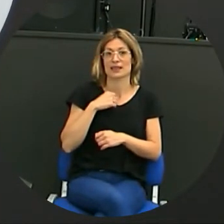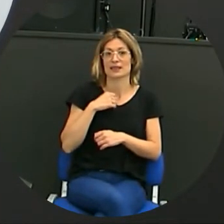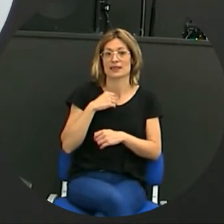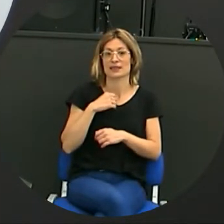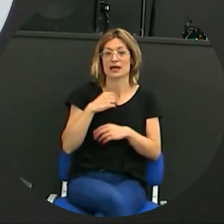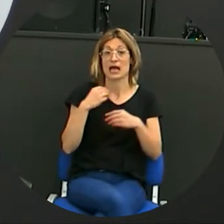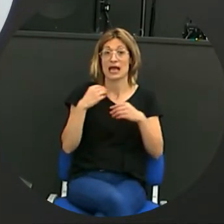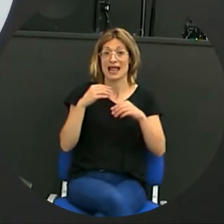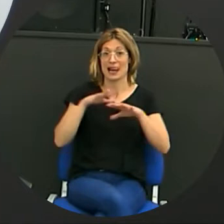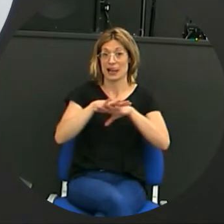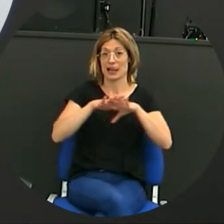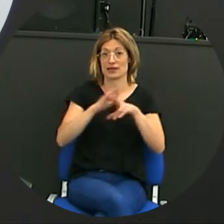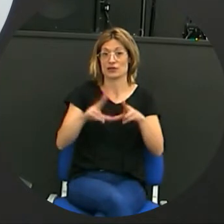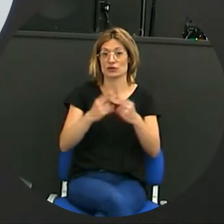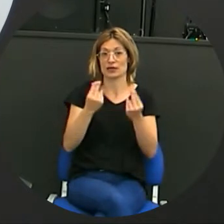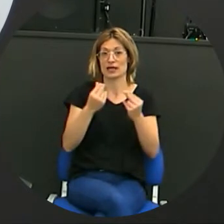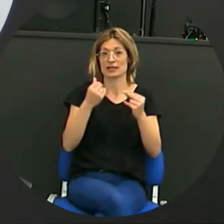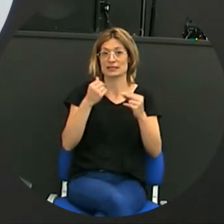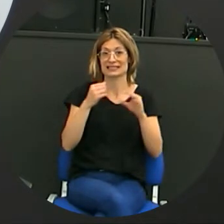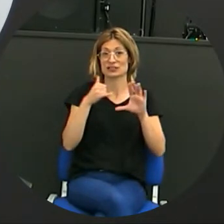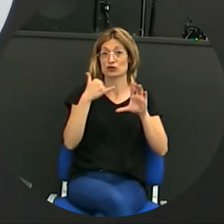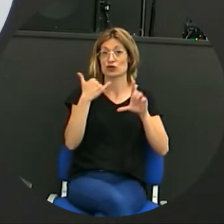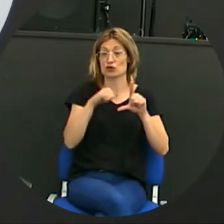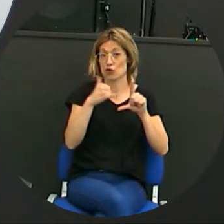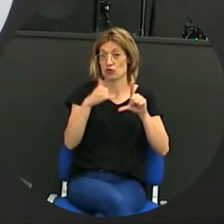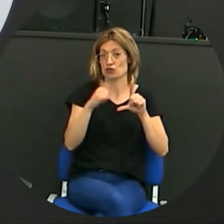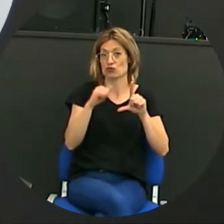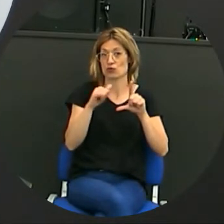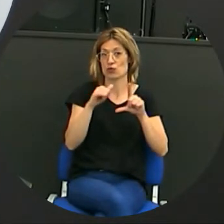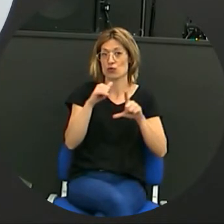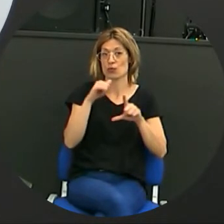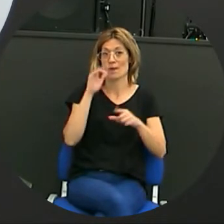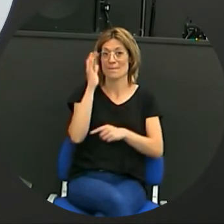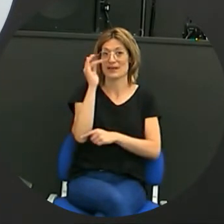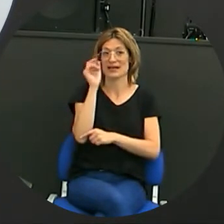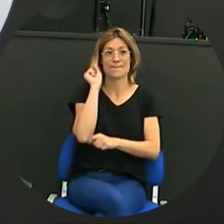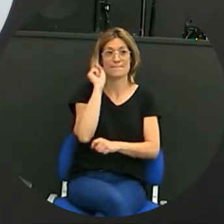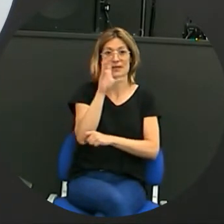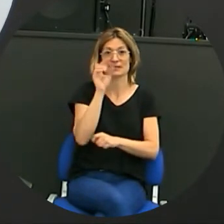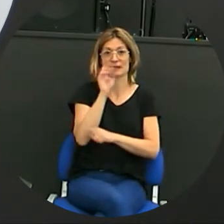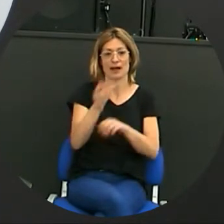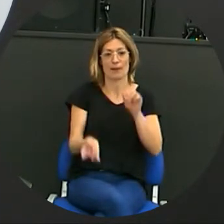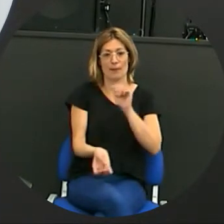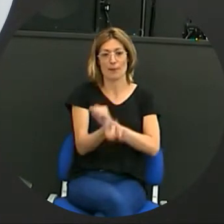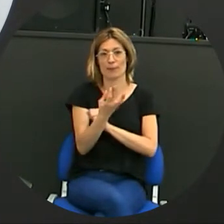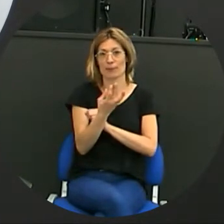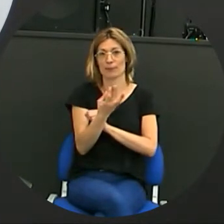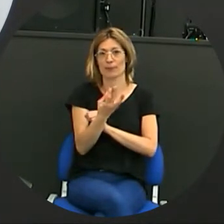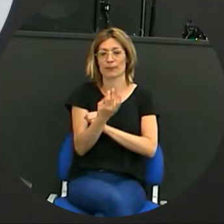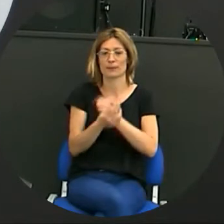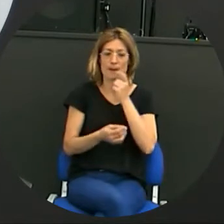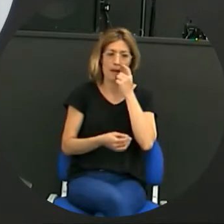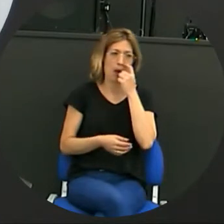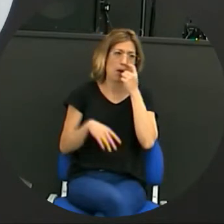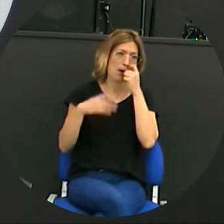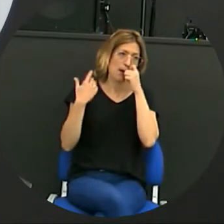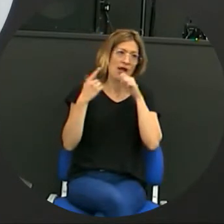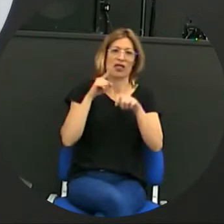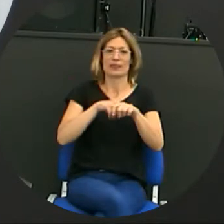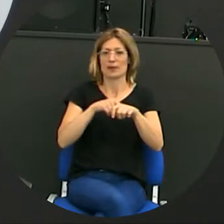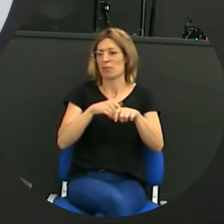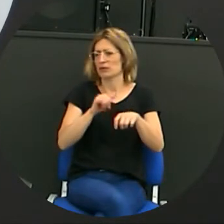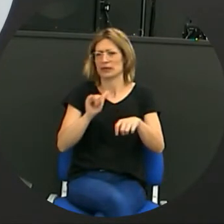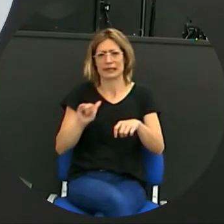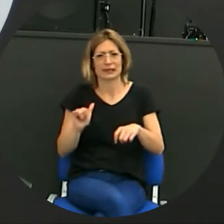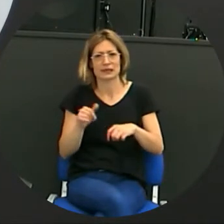tener de seguir escuchando el mensaje. Tenemos tanto tiempo y hay tantos youtubers y